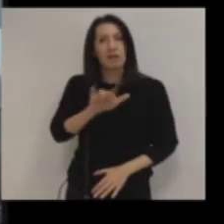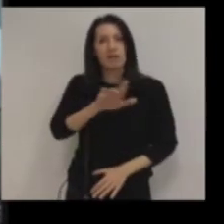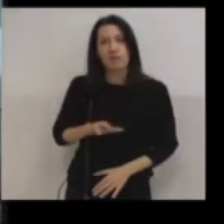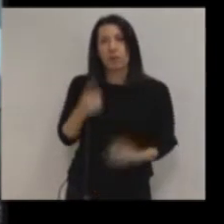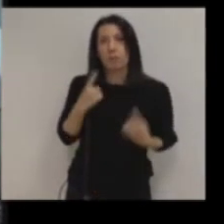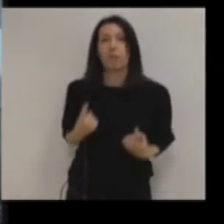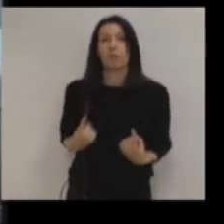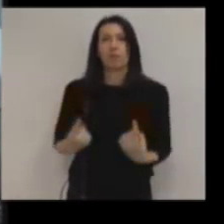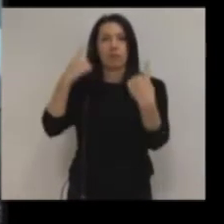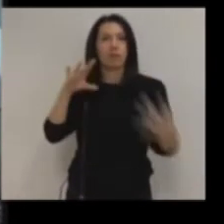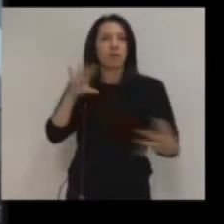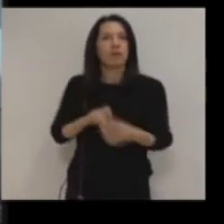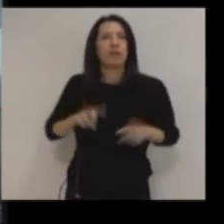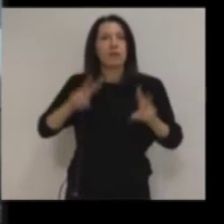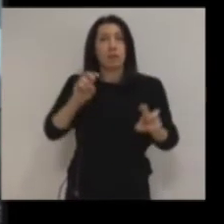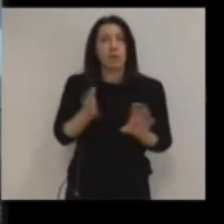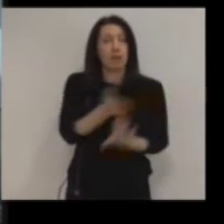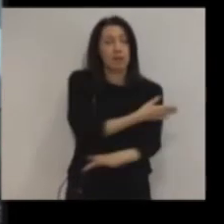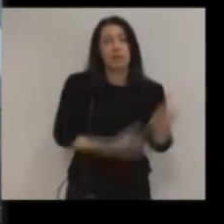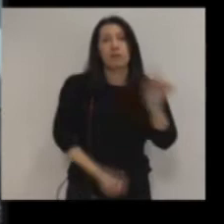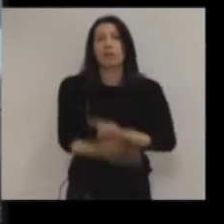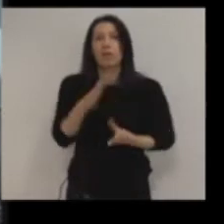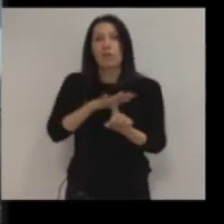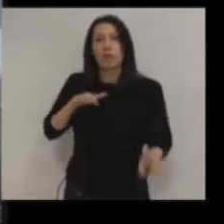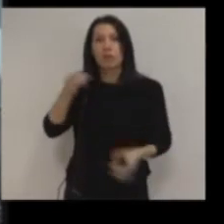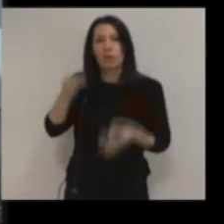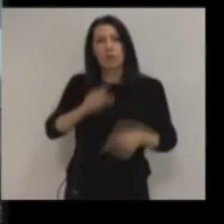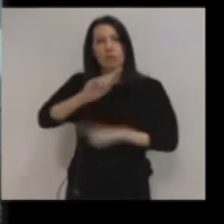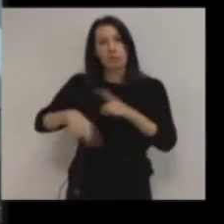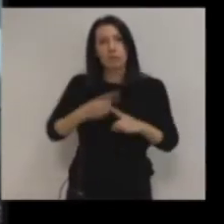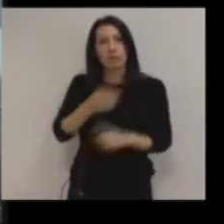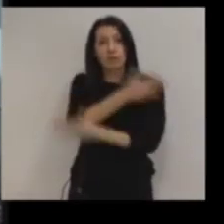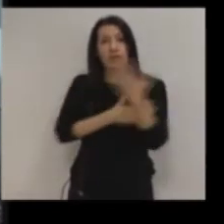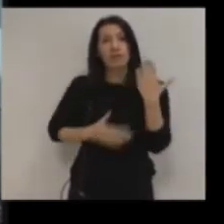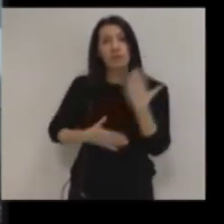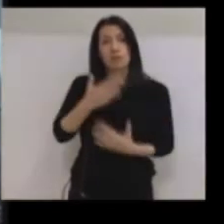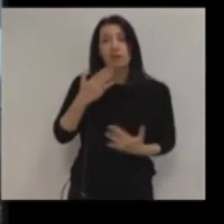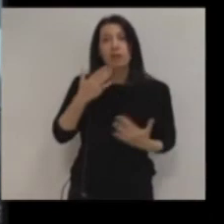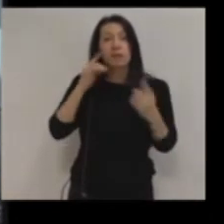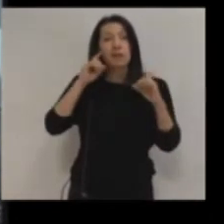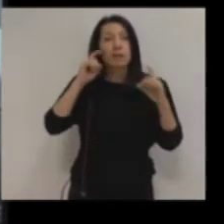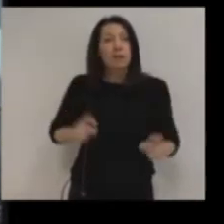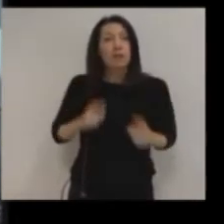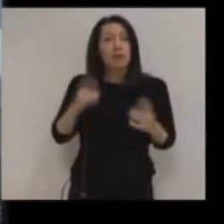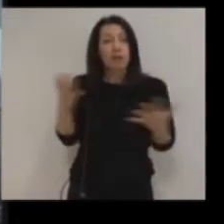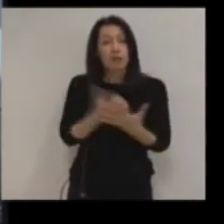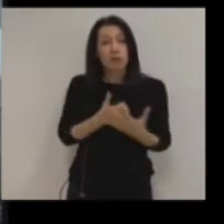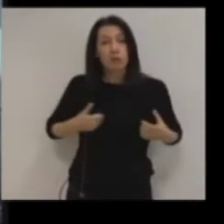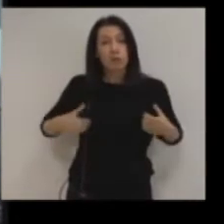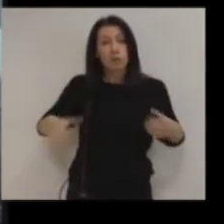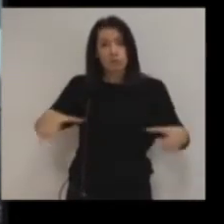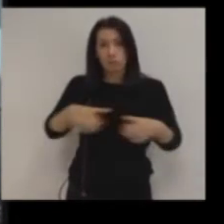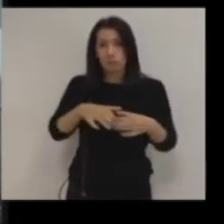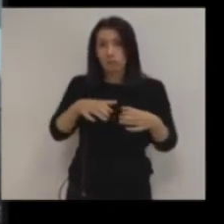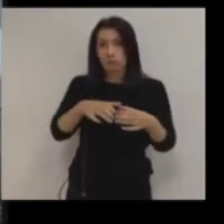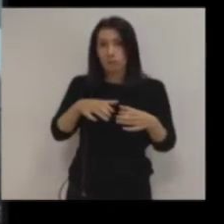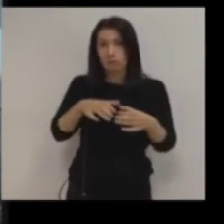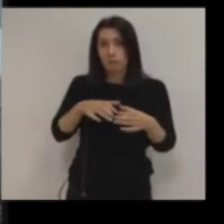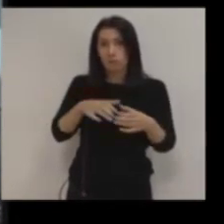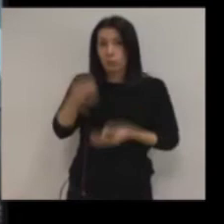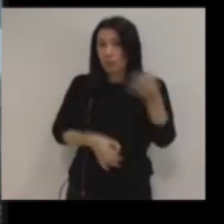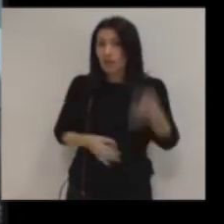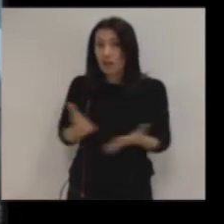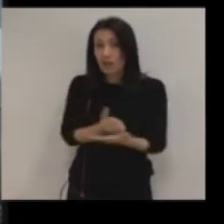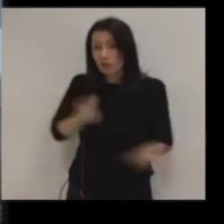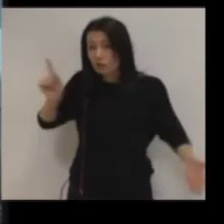creamos el Foro Justicia y Discapacidad, sensibilizar a todos los colectivos judiciales, de todos los órdenes